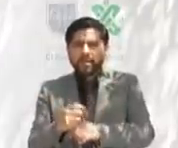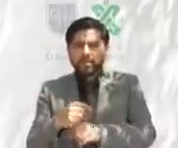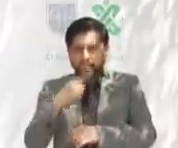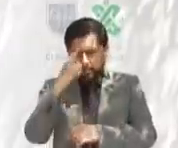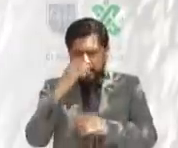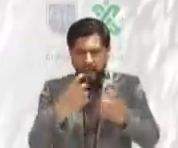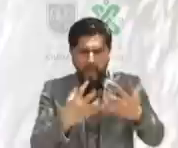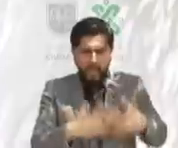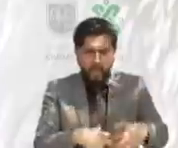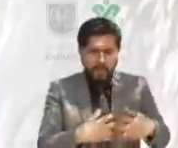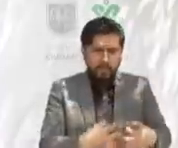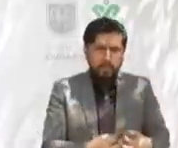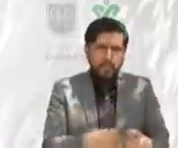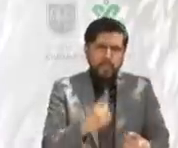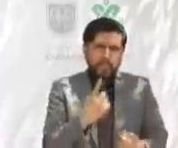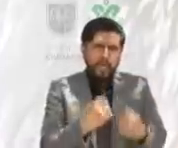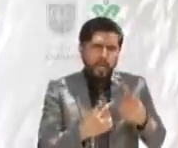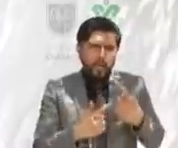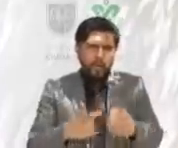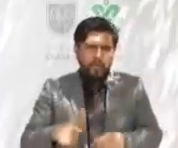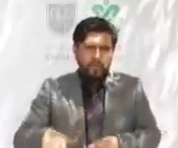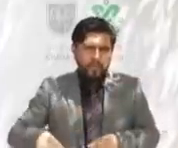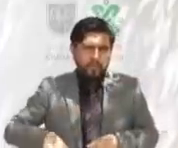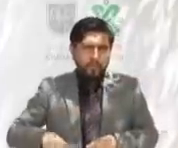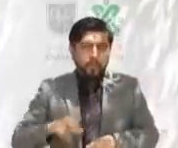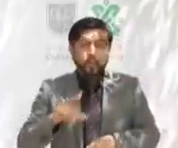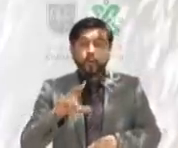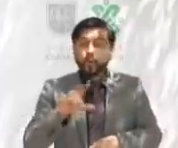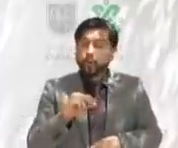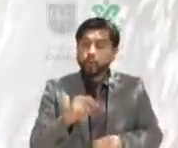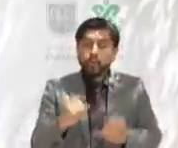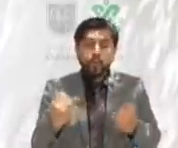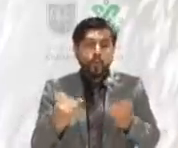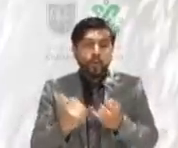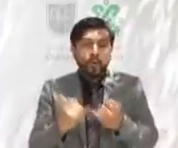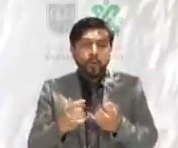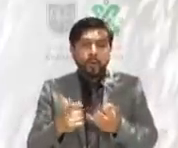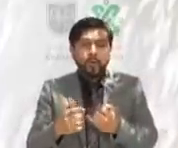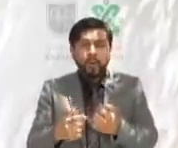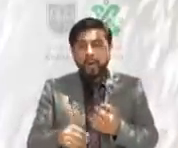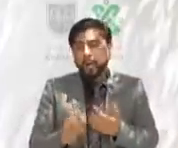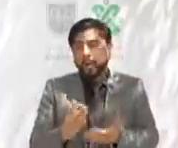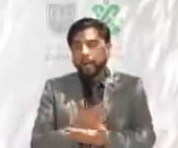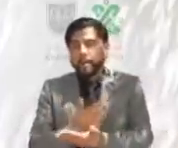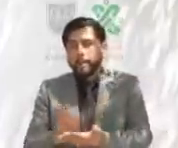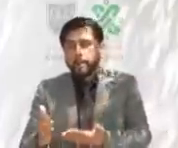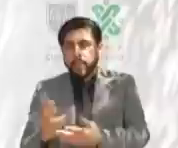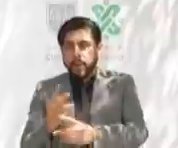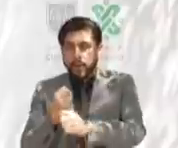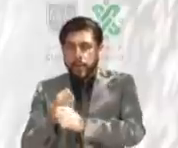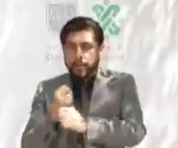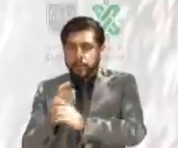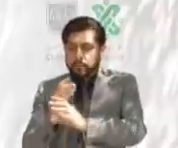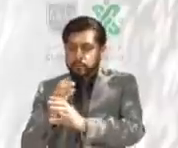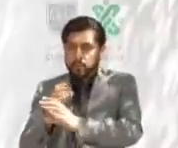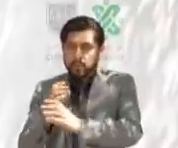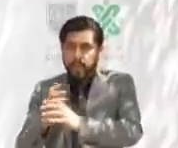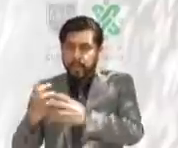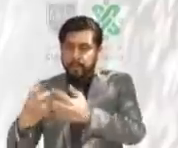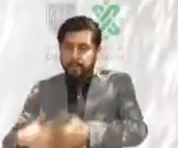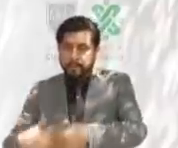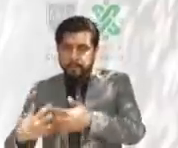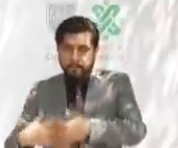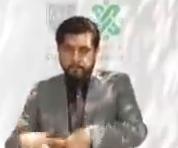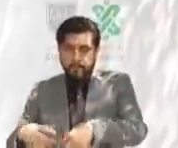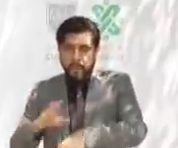de transporte del gobierno de la ciudad, sino también el transporte concesionado. De esa manera vamos a poder brindar un mejor servicio, se va a